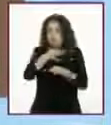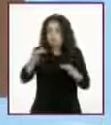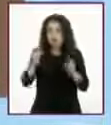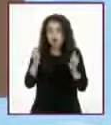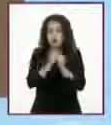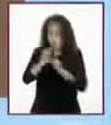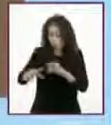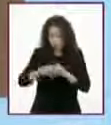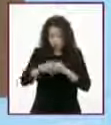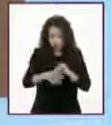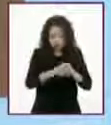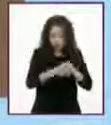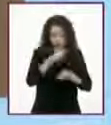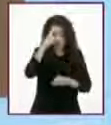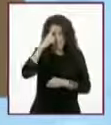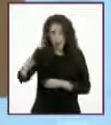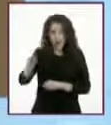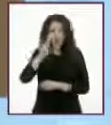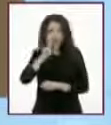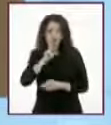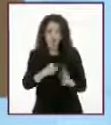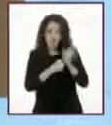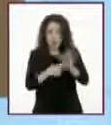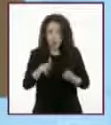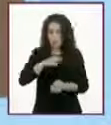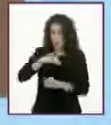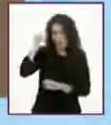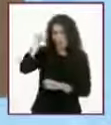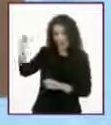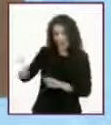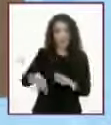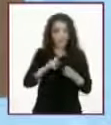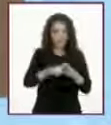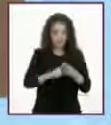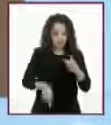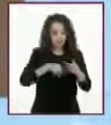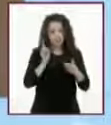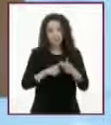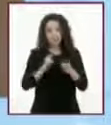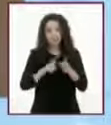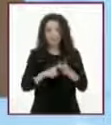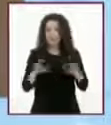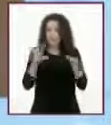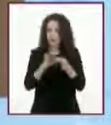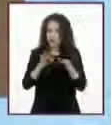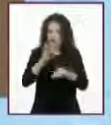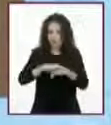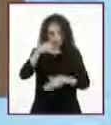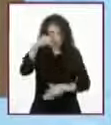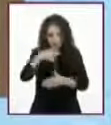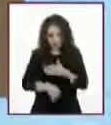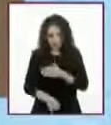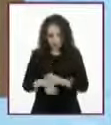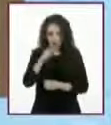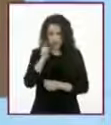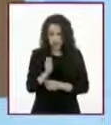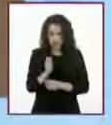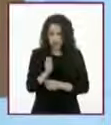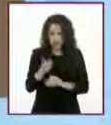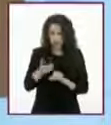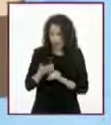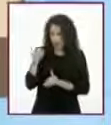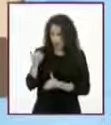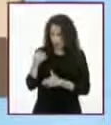que sustentan tu idea. En la segunda parte, explica o describe a detalle los argumentos que mencionaste en la